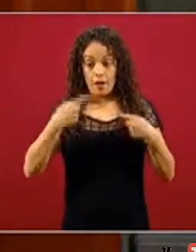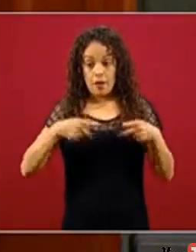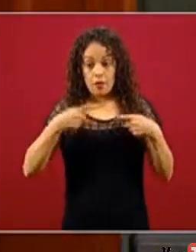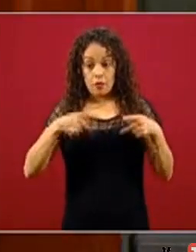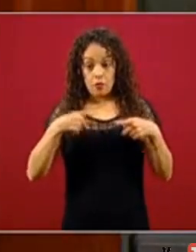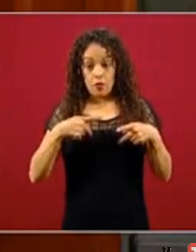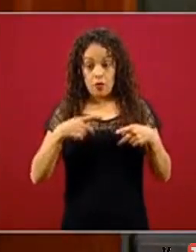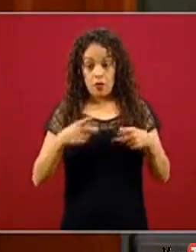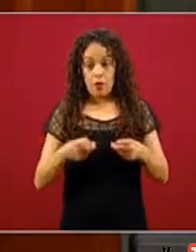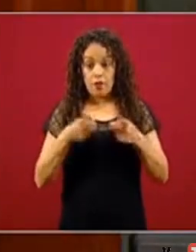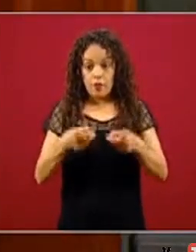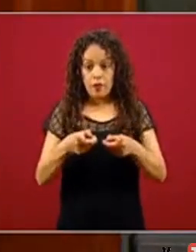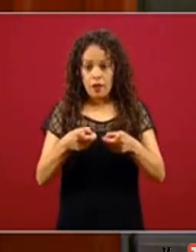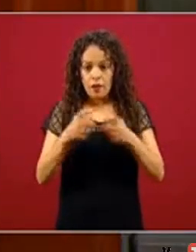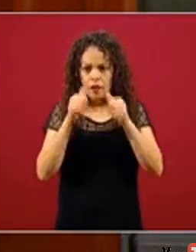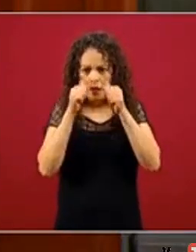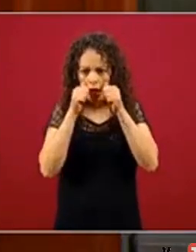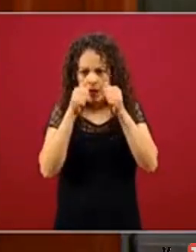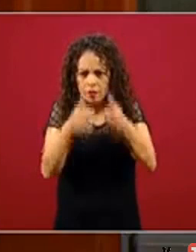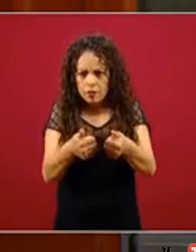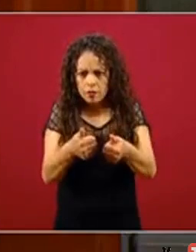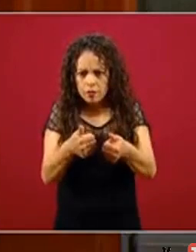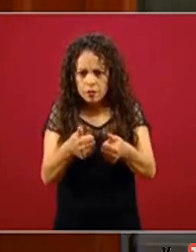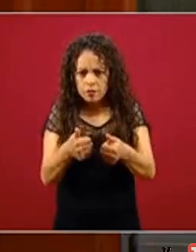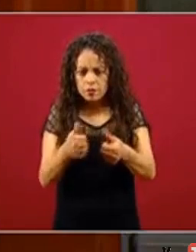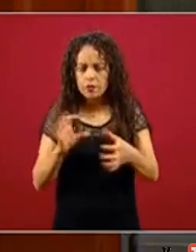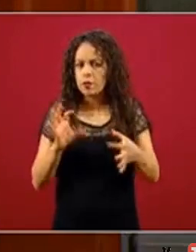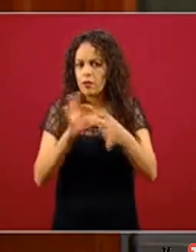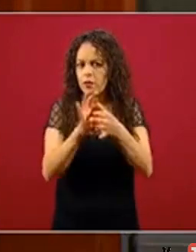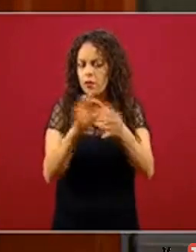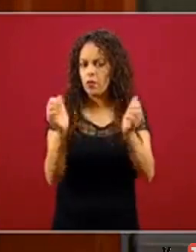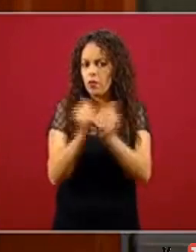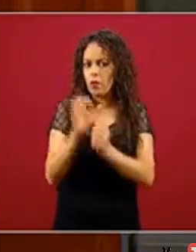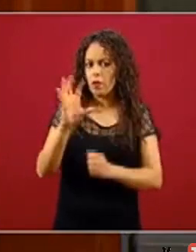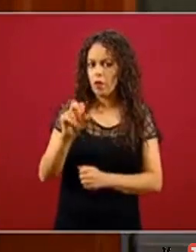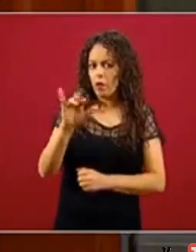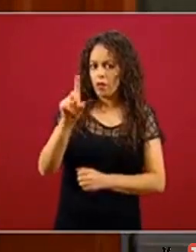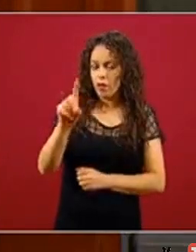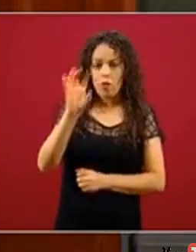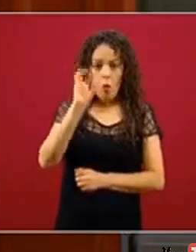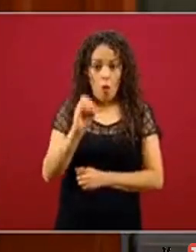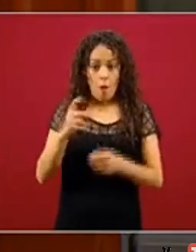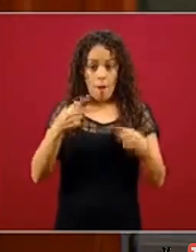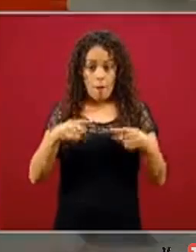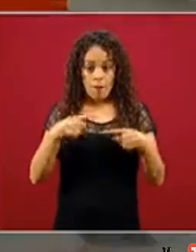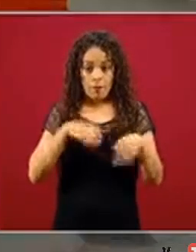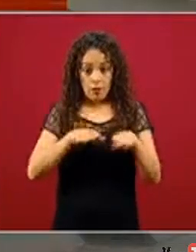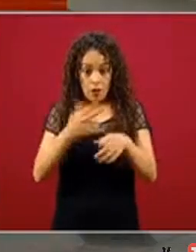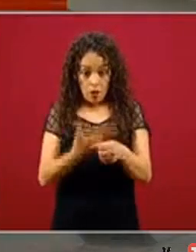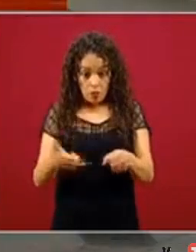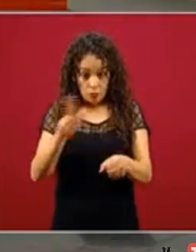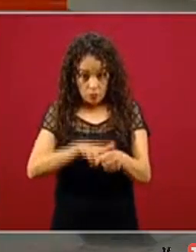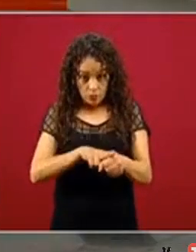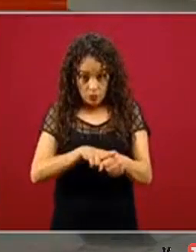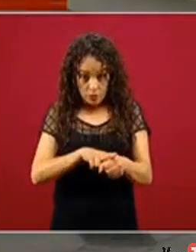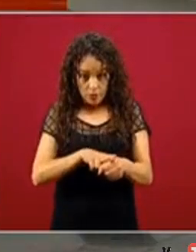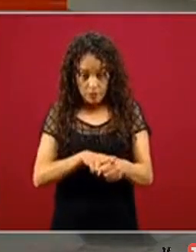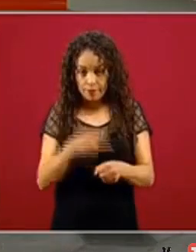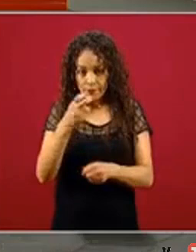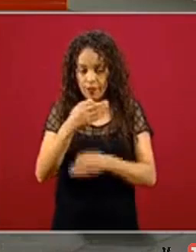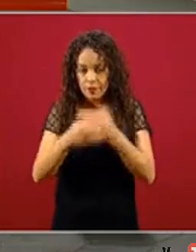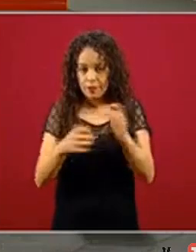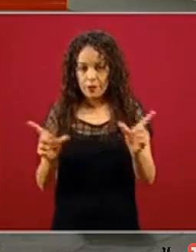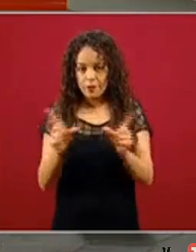atender todo lo que tiene que ver con el COVID o para el personal de salud en general. Sería todo, gracias. Qué amable, muchas gracias. Sobre el